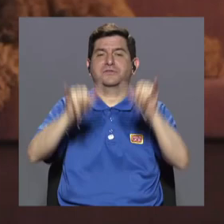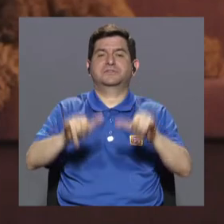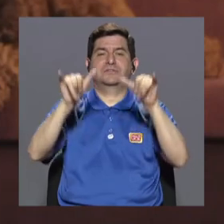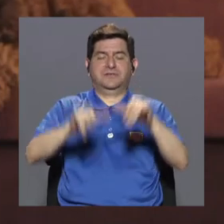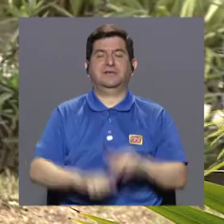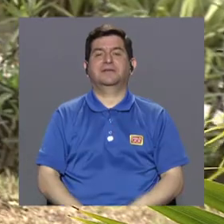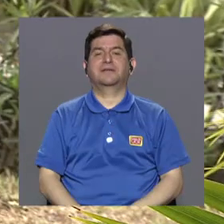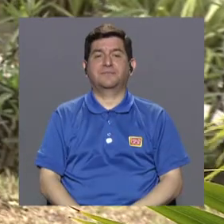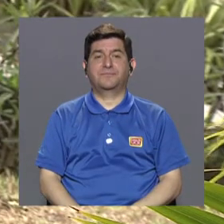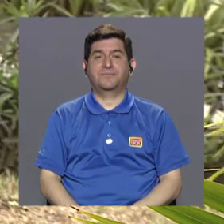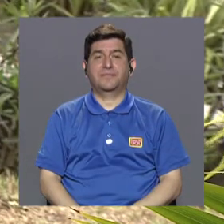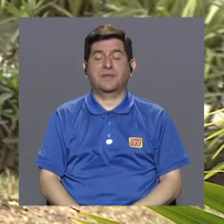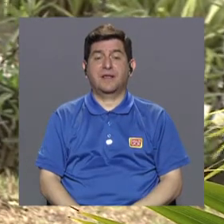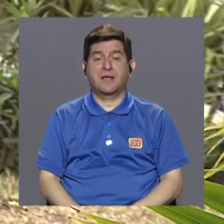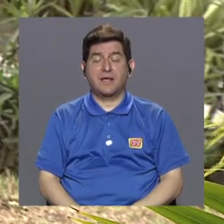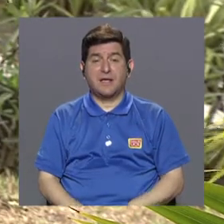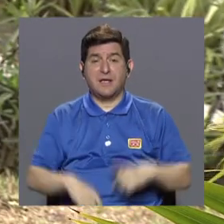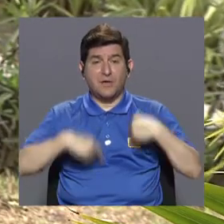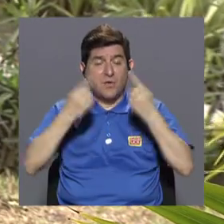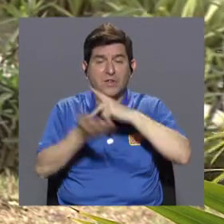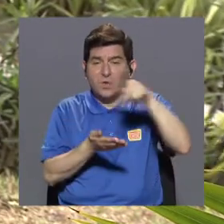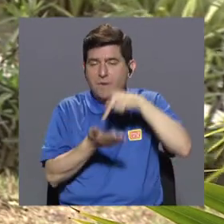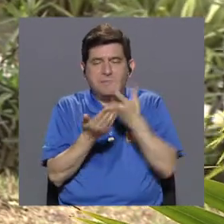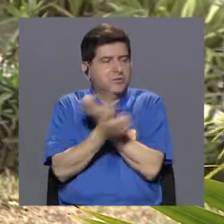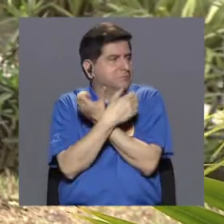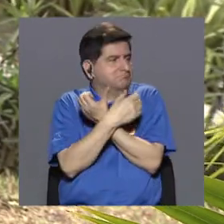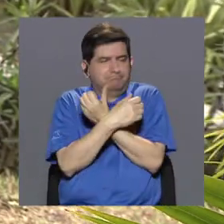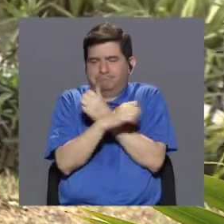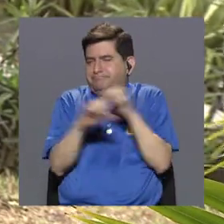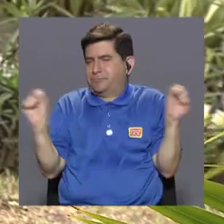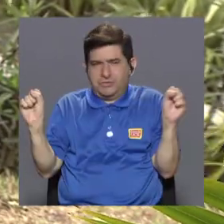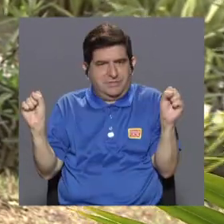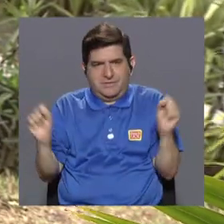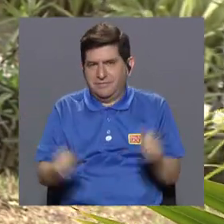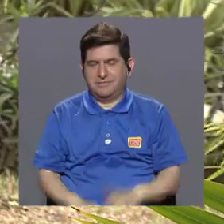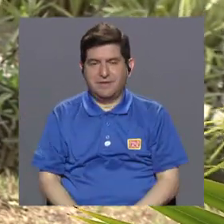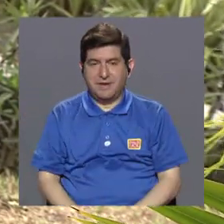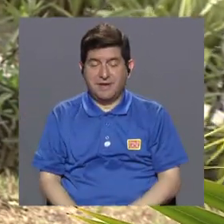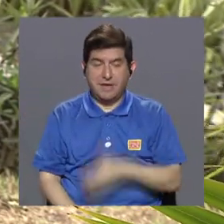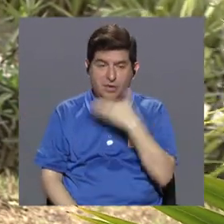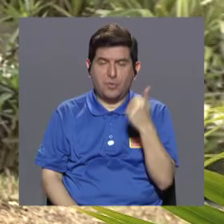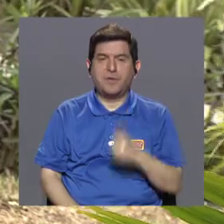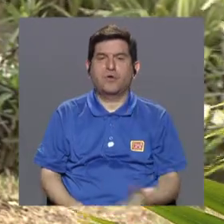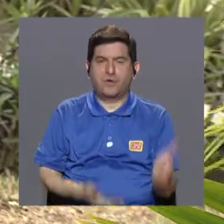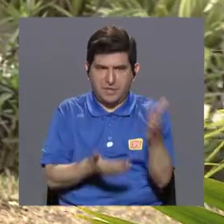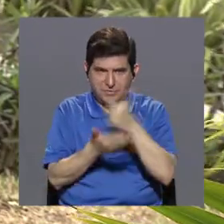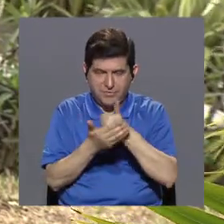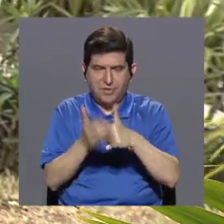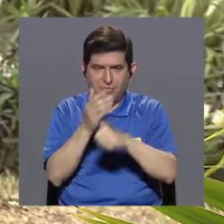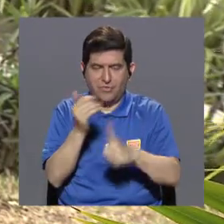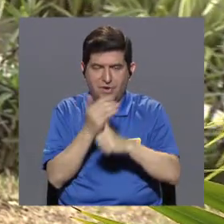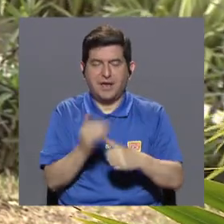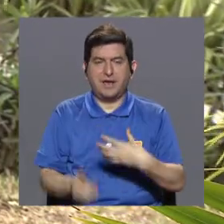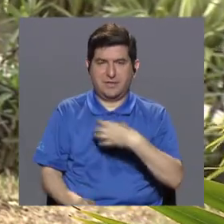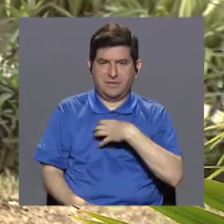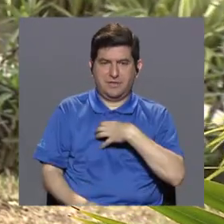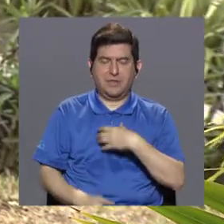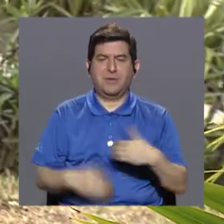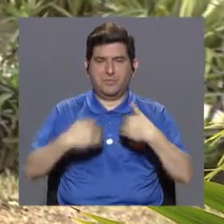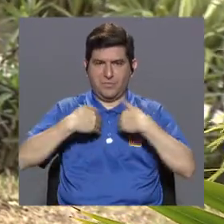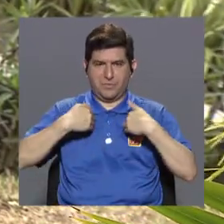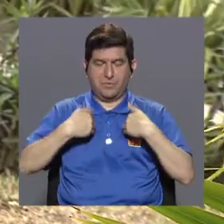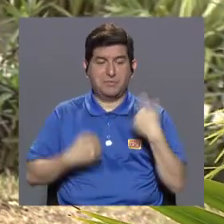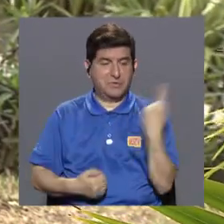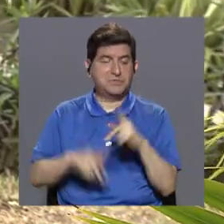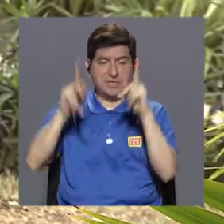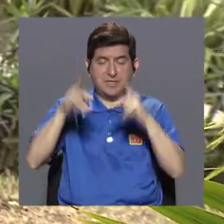salimos a un parque es imposible, ¿verdad? Lo más importante sería que recojamos las heces de nuestras mascotas, porque si cada uno lo hace,